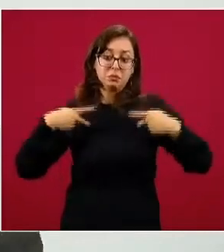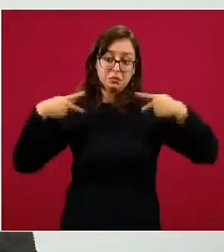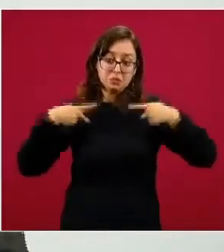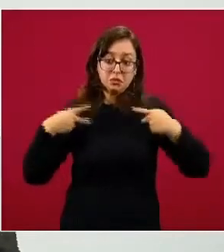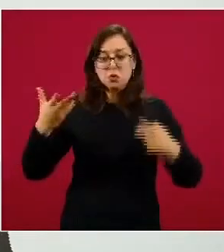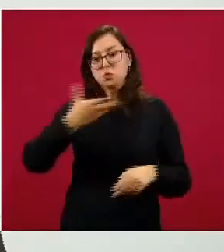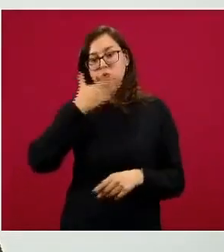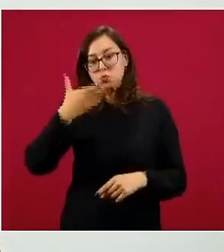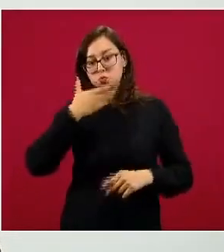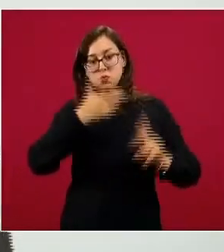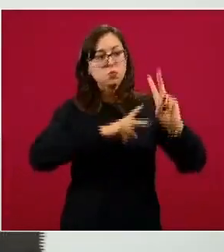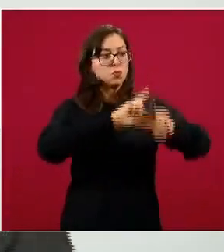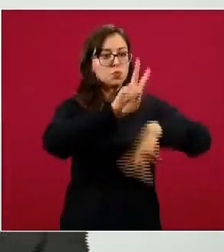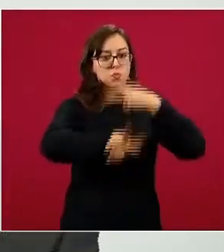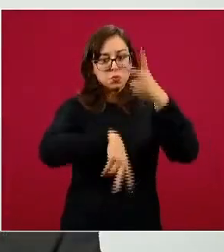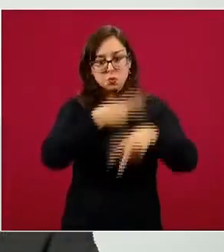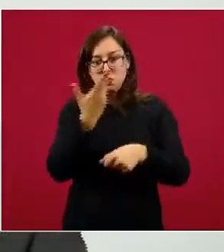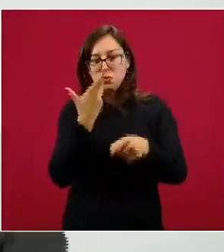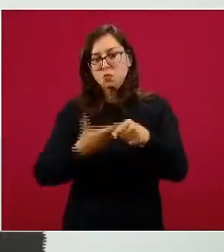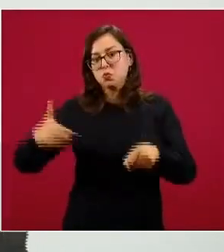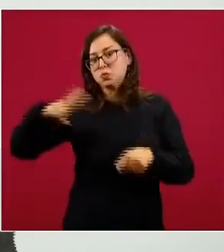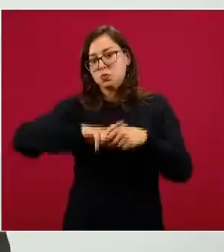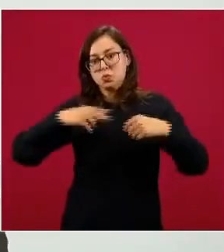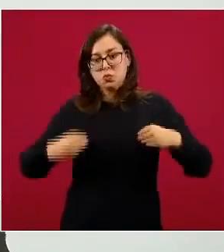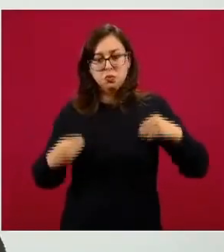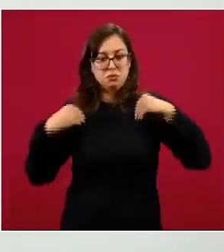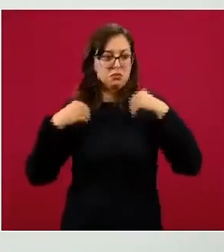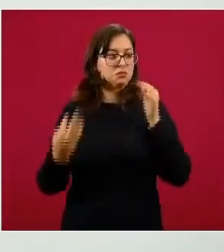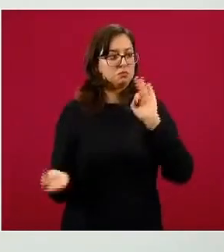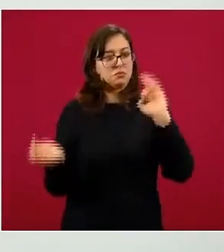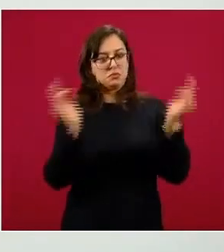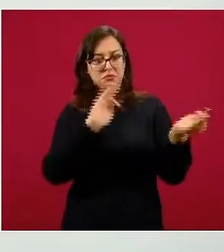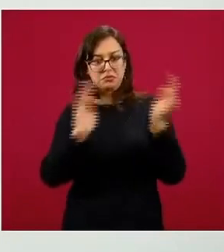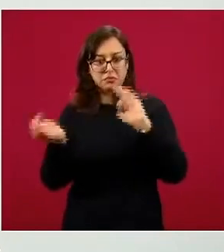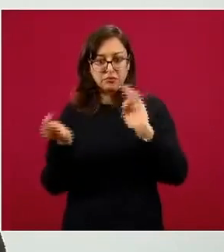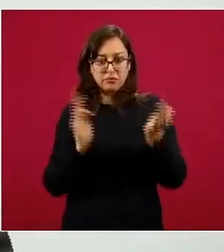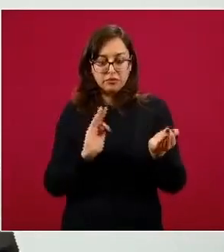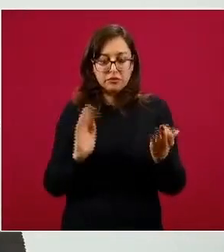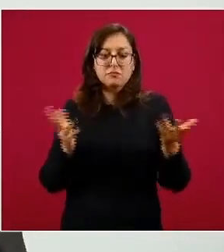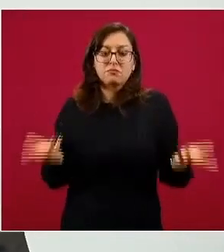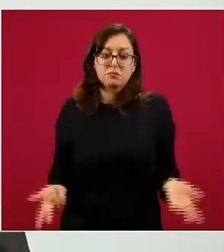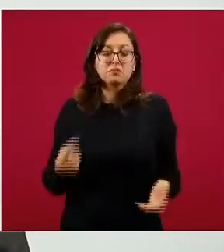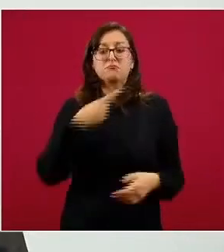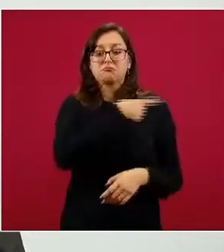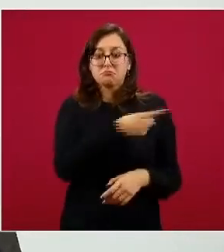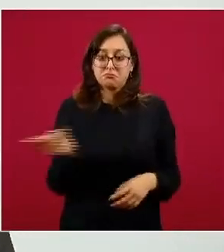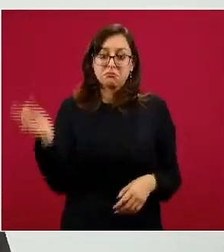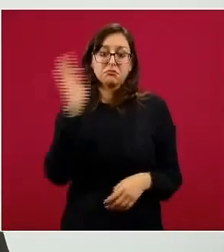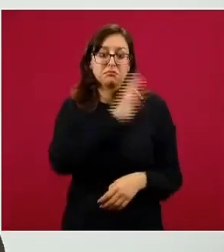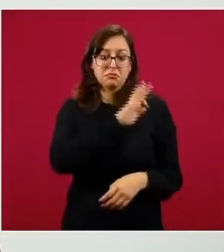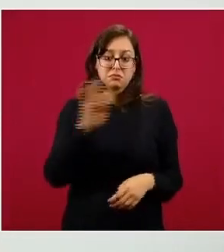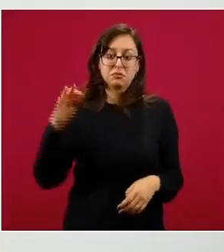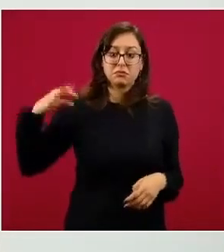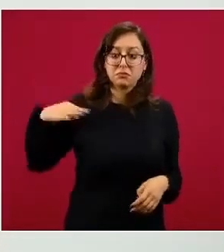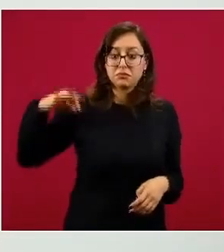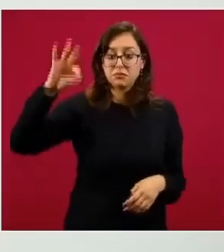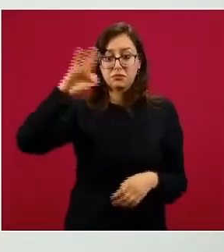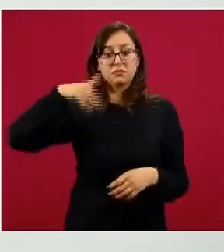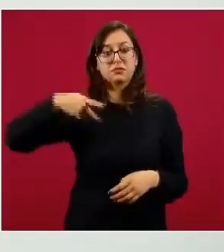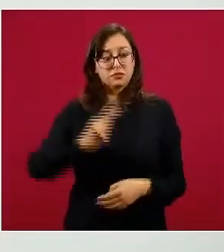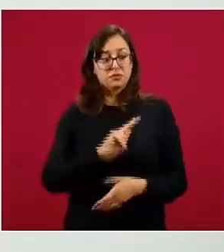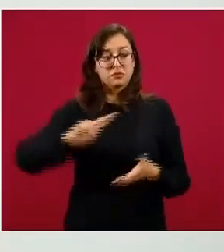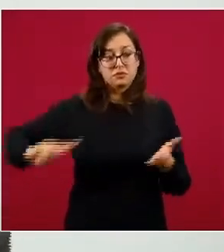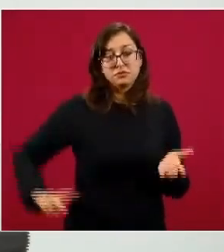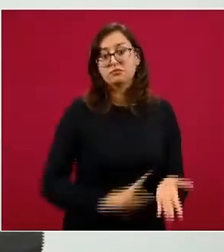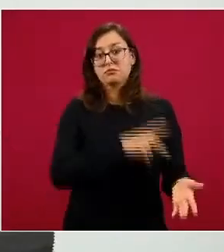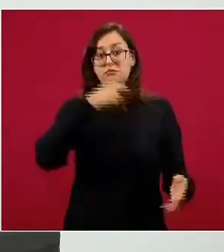que habitualmente ocurren en el hospital o las personas que viven en la ciudad donde está el hospital son las que generalmente son voluntarias. Pero insisto, no